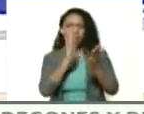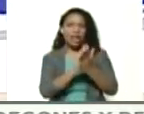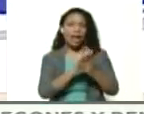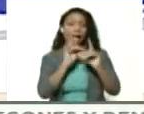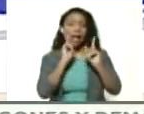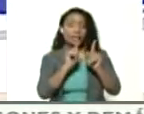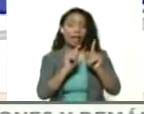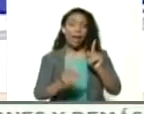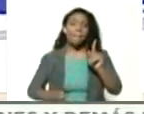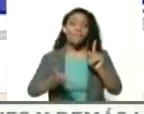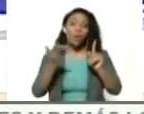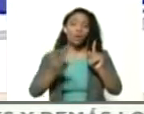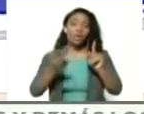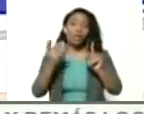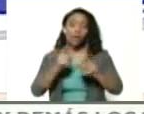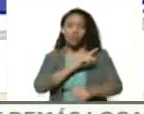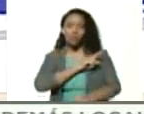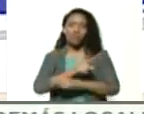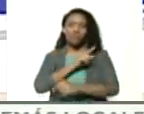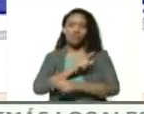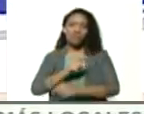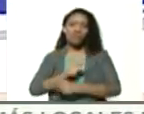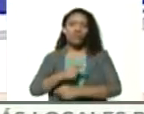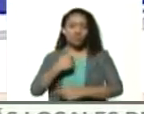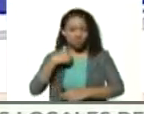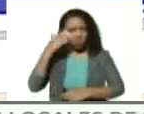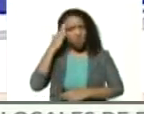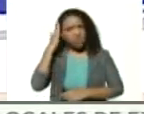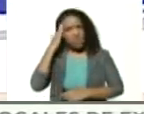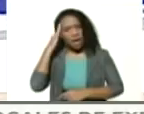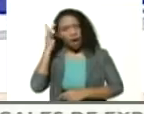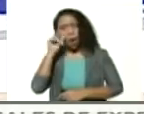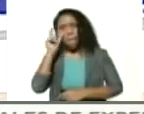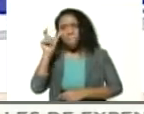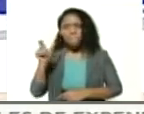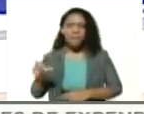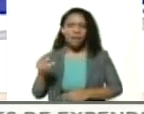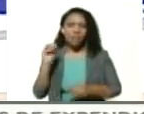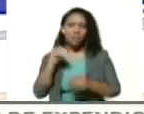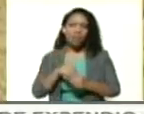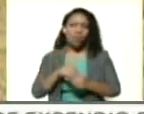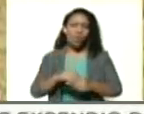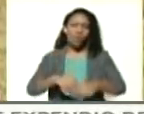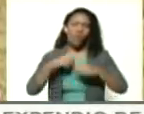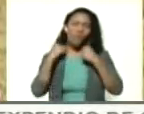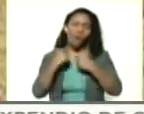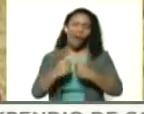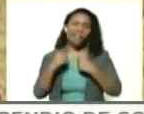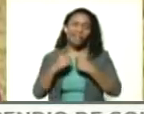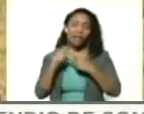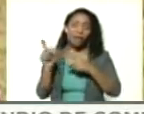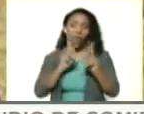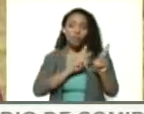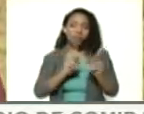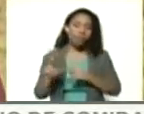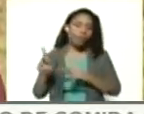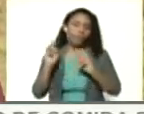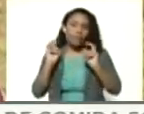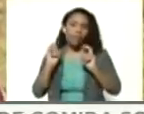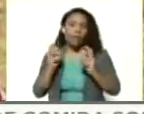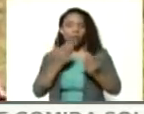Así que es importante ir ordenando. Yo sé que Ernesto le ha metido duro, pues, a ordenar este tema. Ernesto,